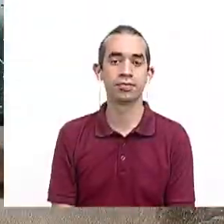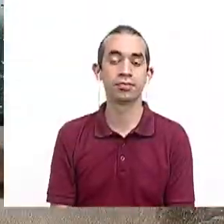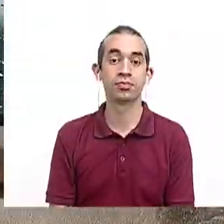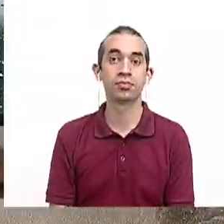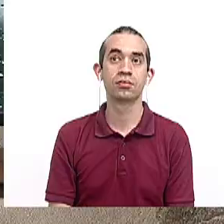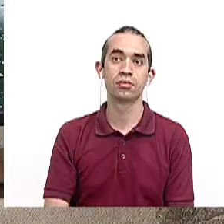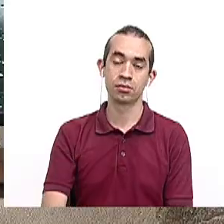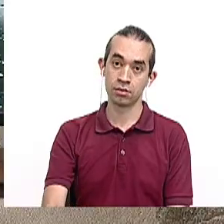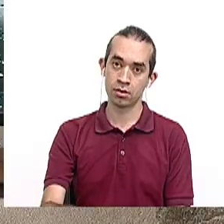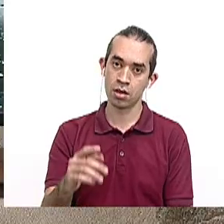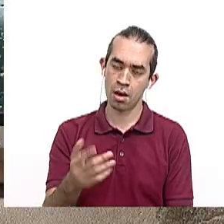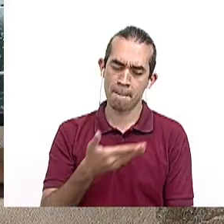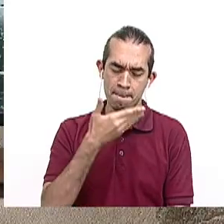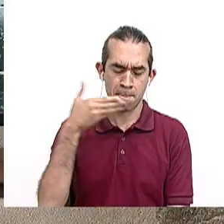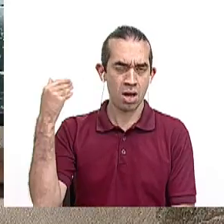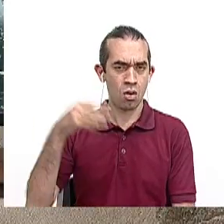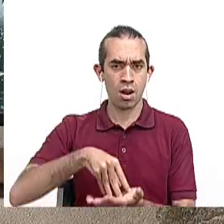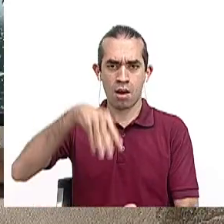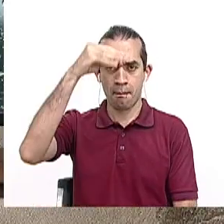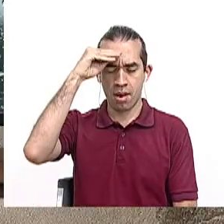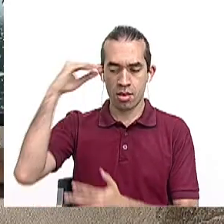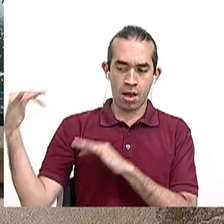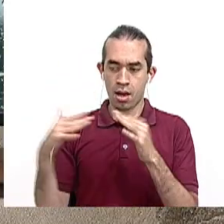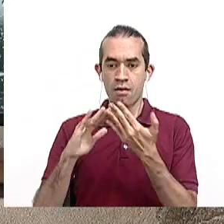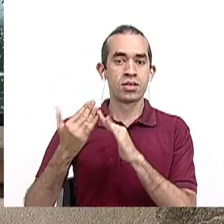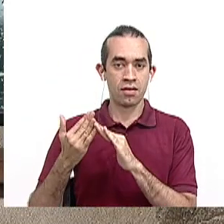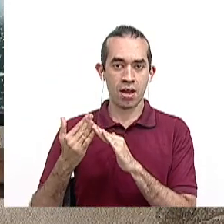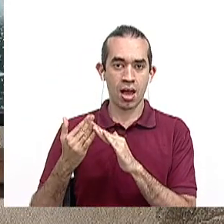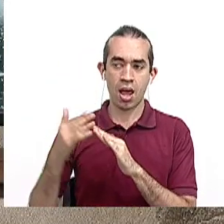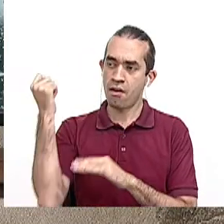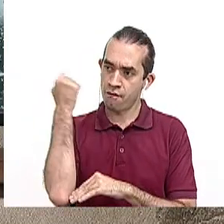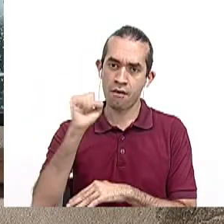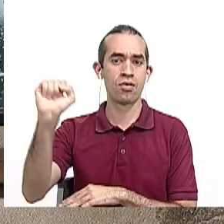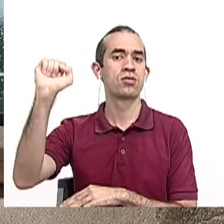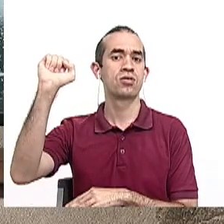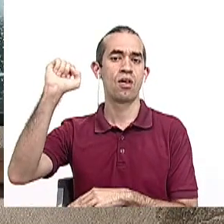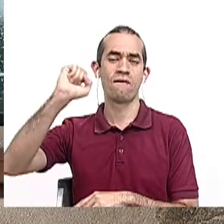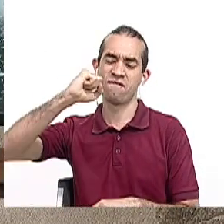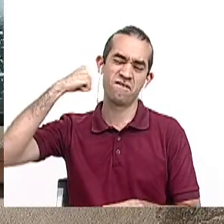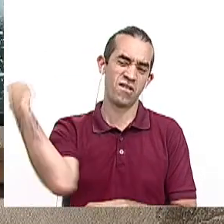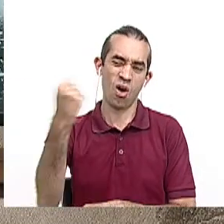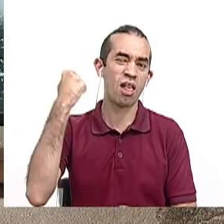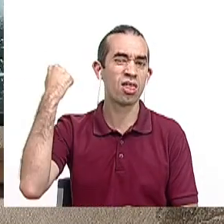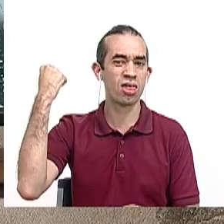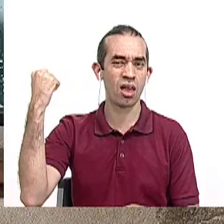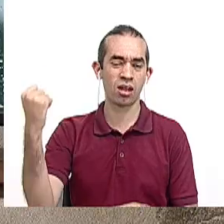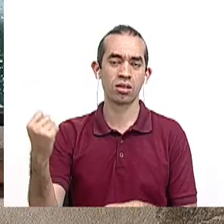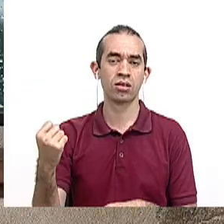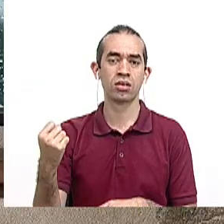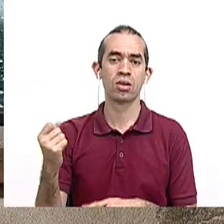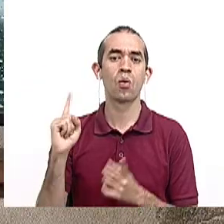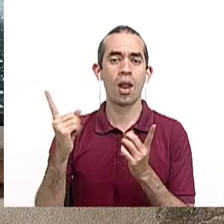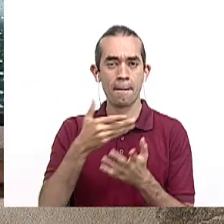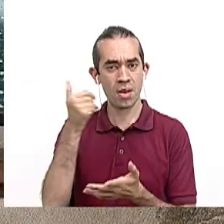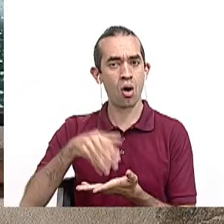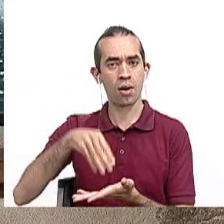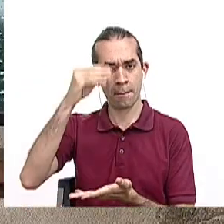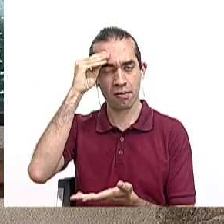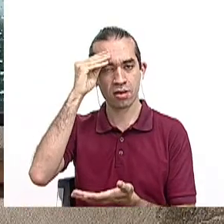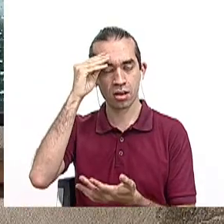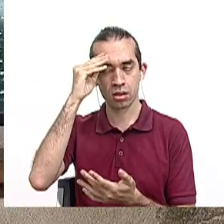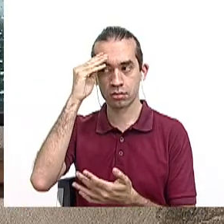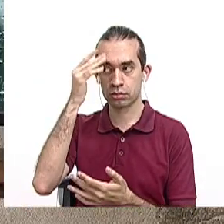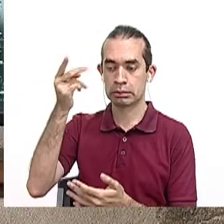La mejor lección después de una guerra civil, una revolución violenta siempre es que no vuelva a ocurrir nunca más. Y ese es el